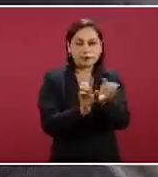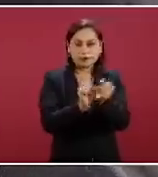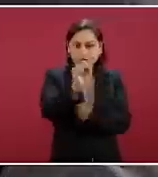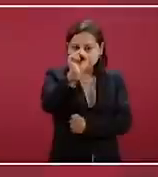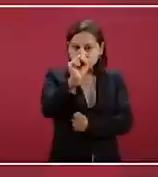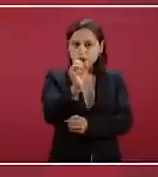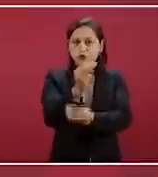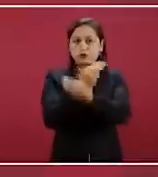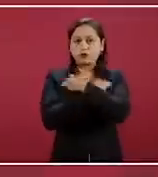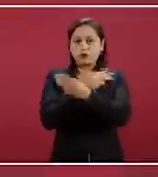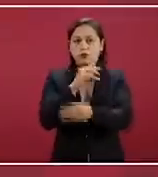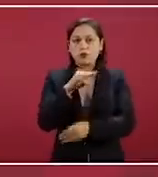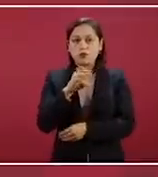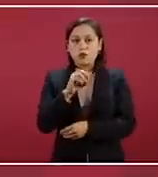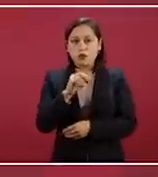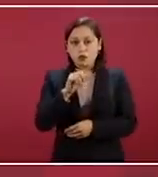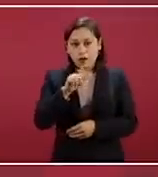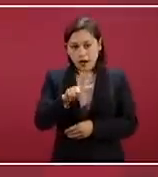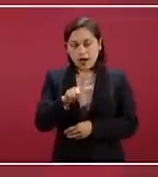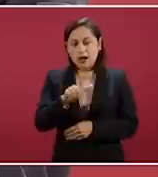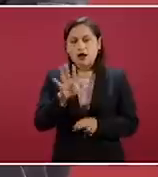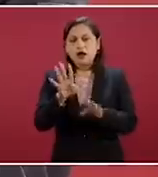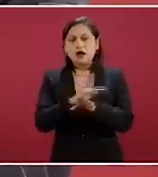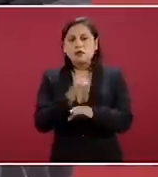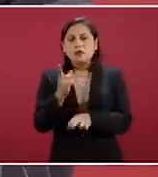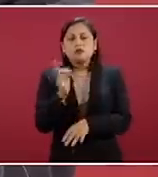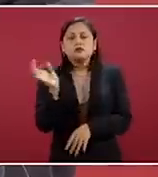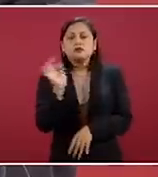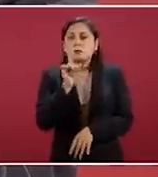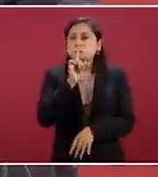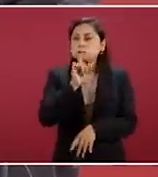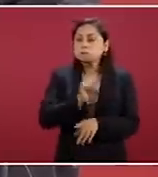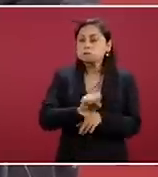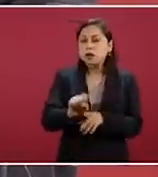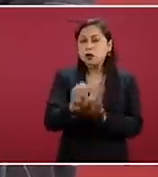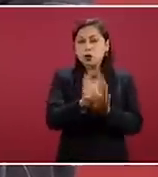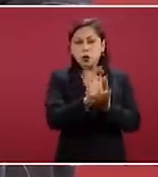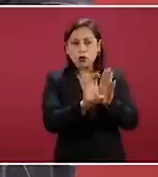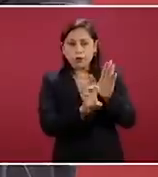porque podríamos hablar de un código de ética, ¿sí?